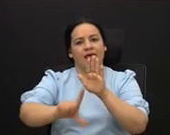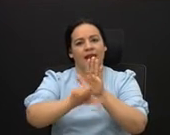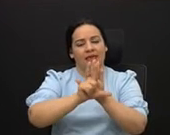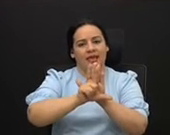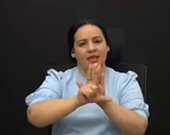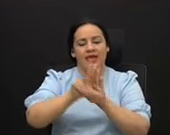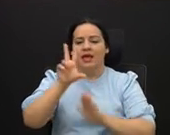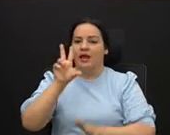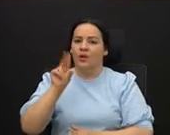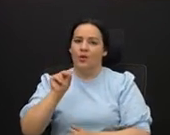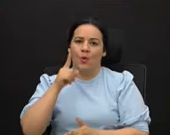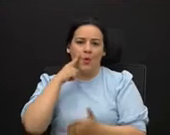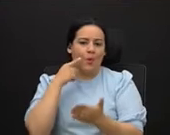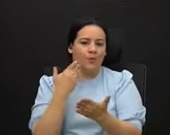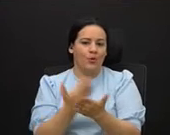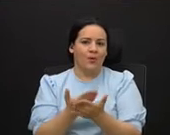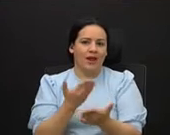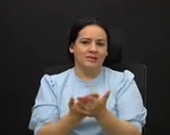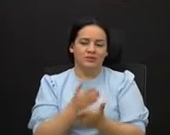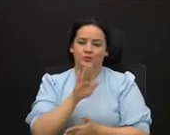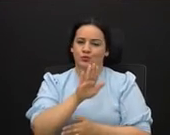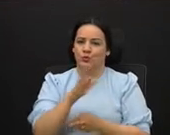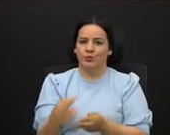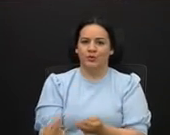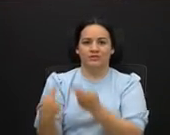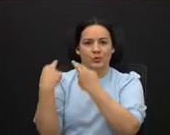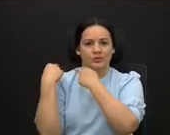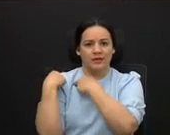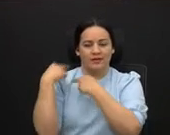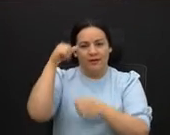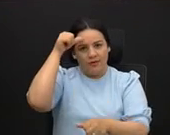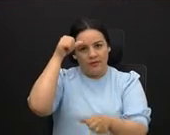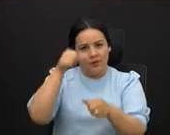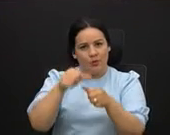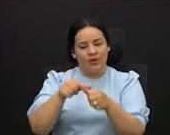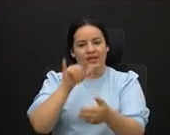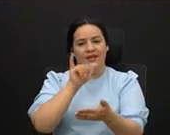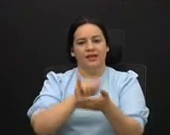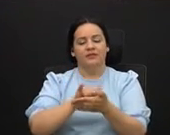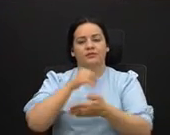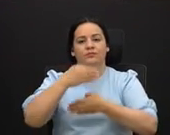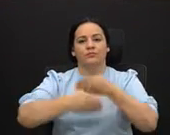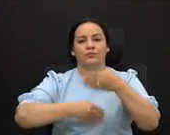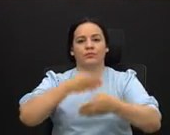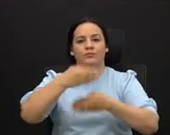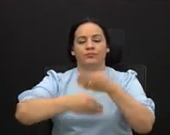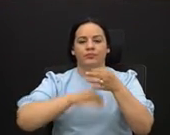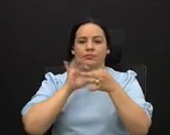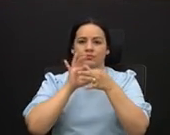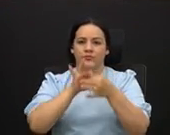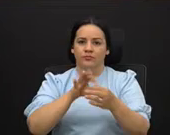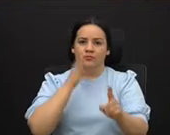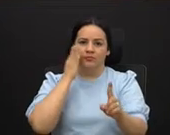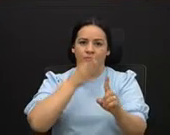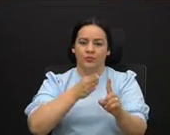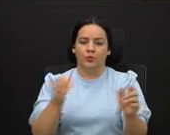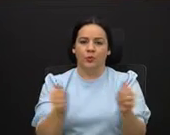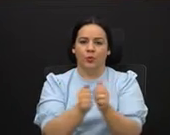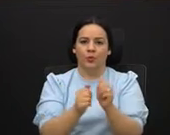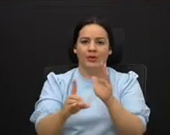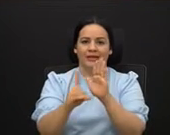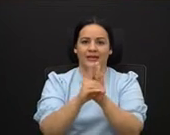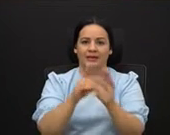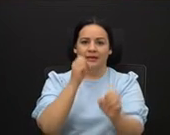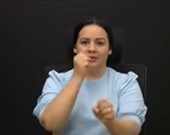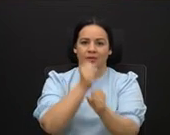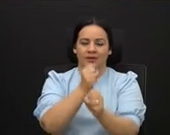su responsabilidad. Recordemos que este es un proceso relacionado directamente con el derecho